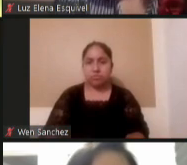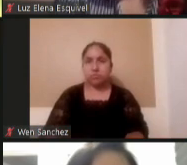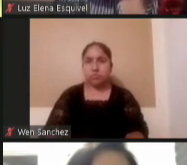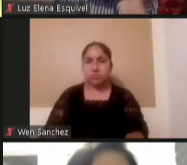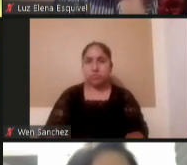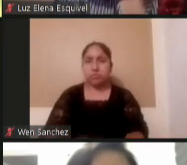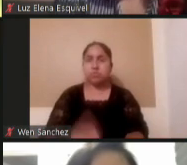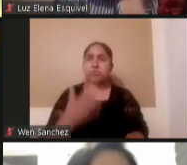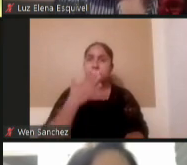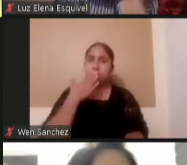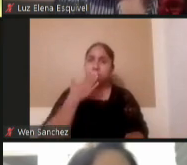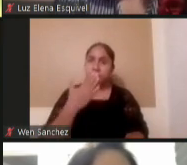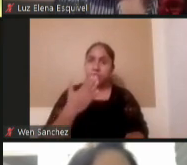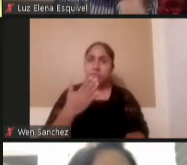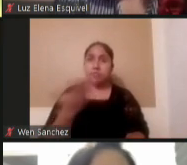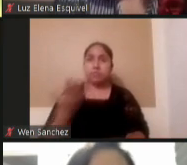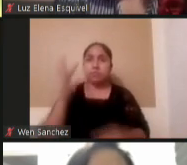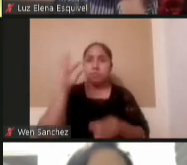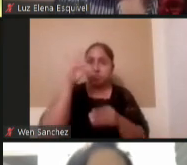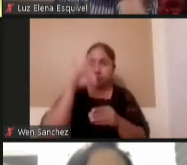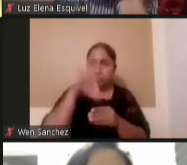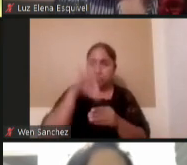Bien,